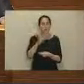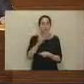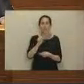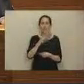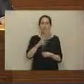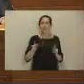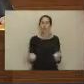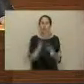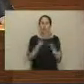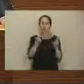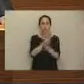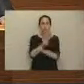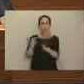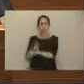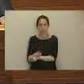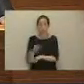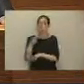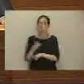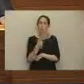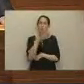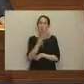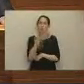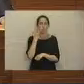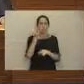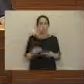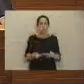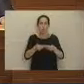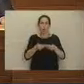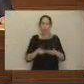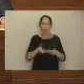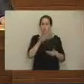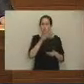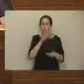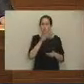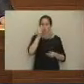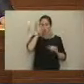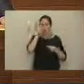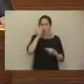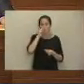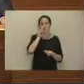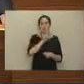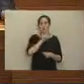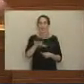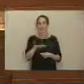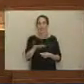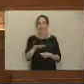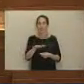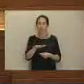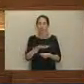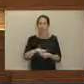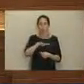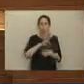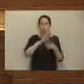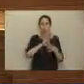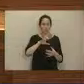de Avilés. E incluso han adelantado la fecha, porque lo que iba a ser en el 2015 respecto al